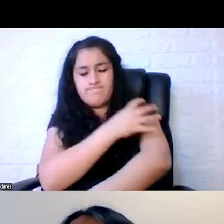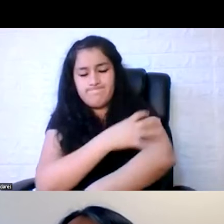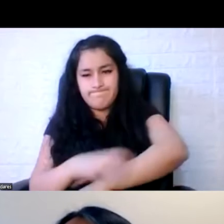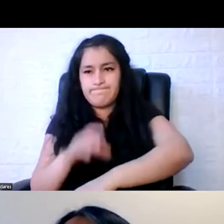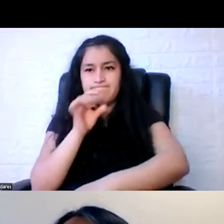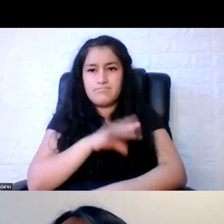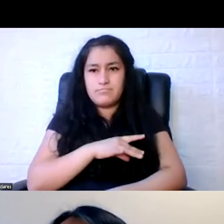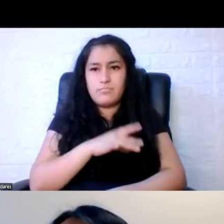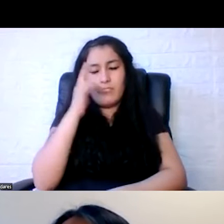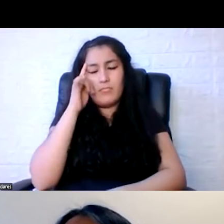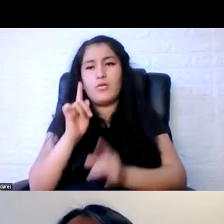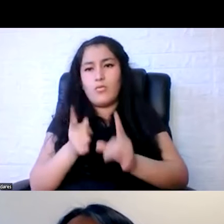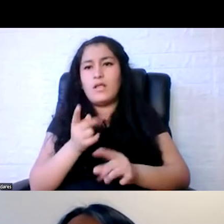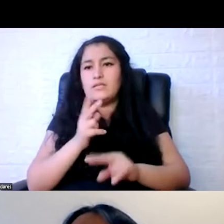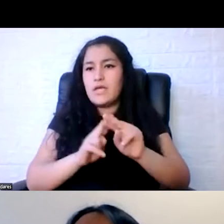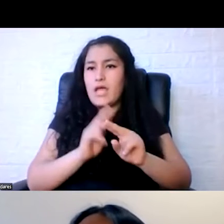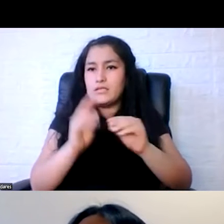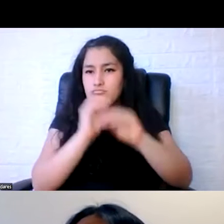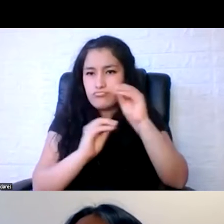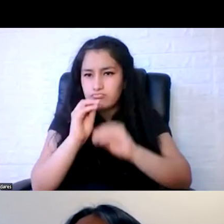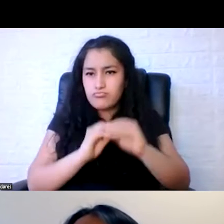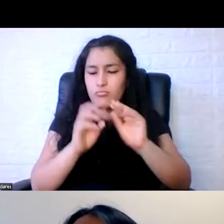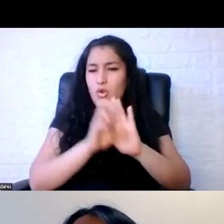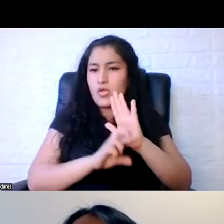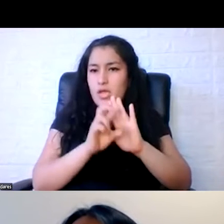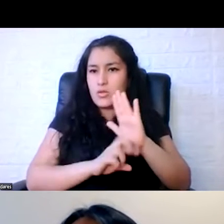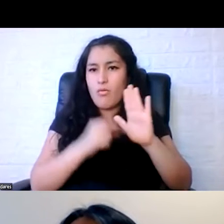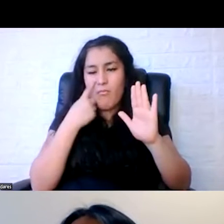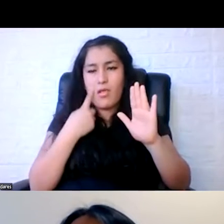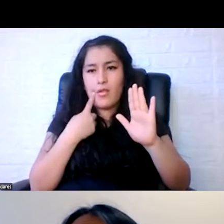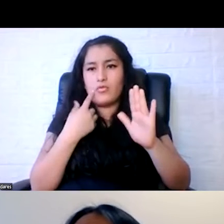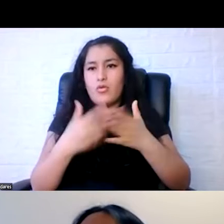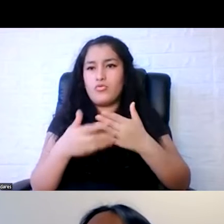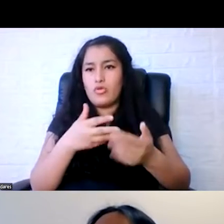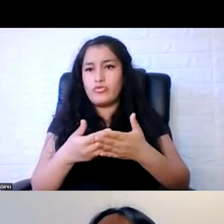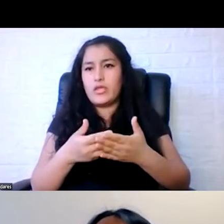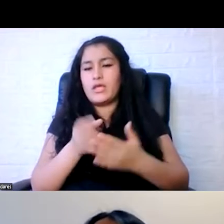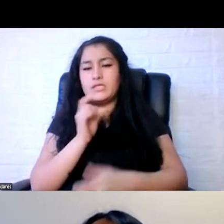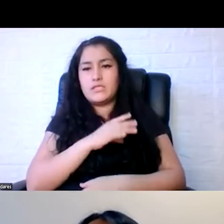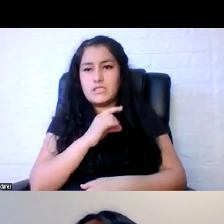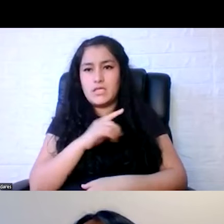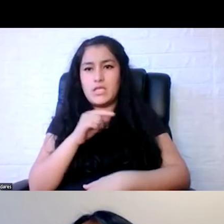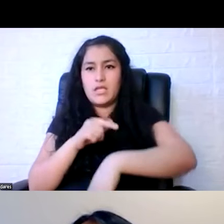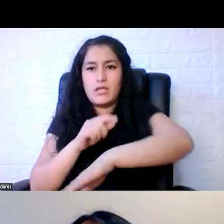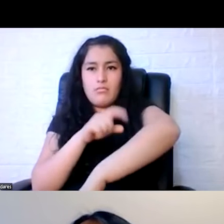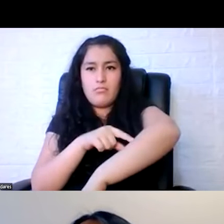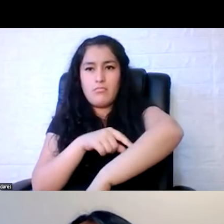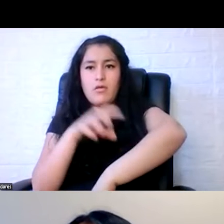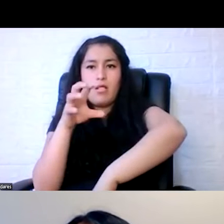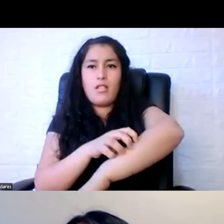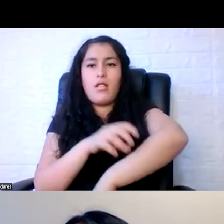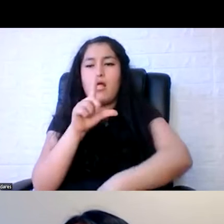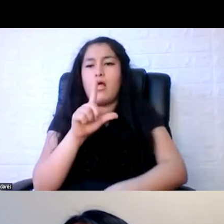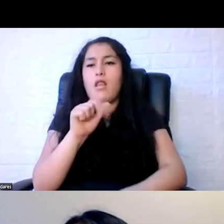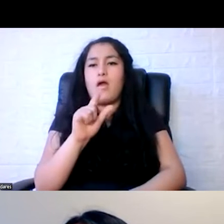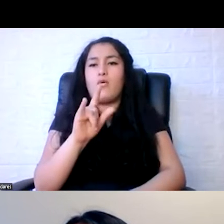que se configura un proyecto piloto en Chile, en la ciudad de Lautaro, pero derivada de una propuesta